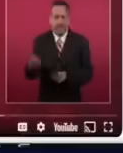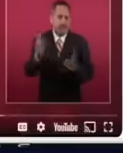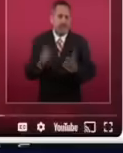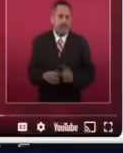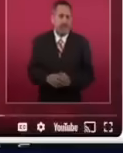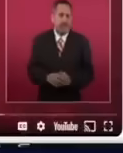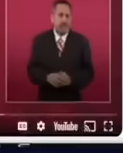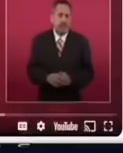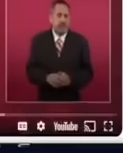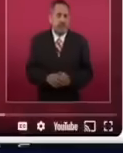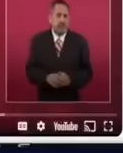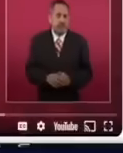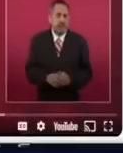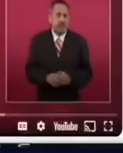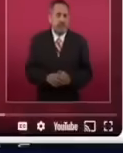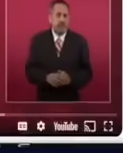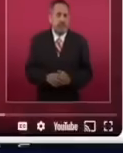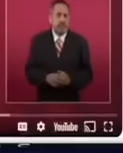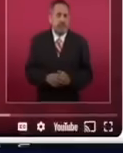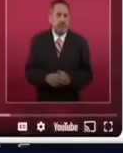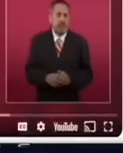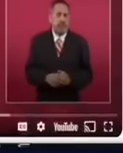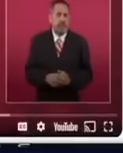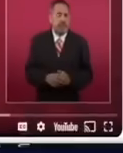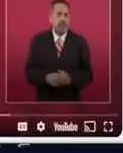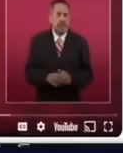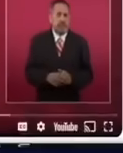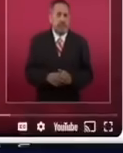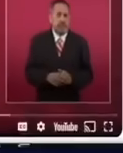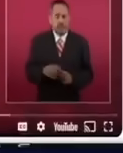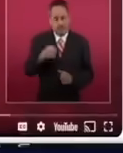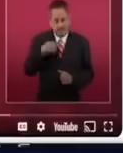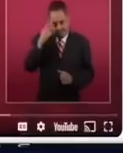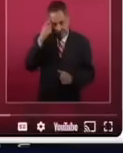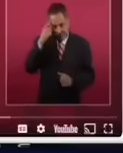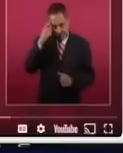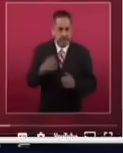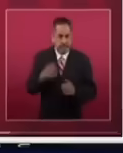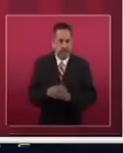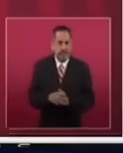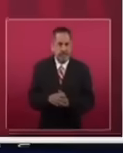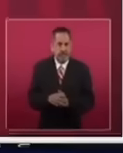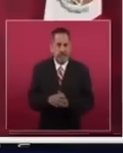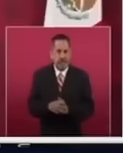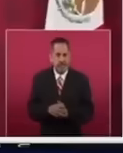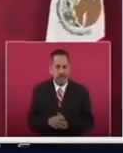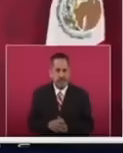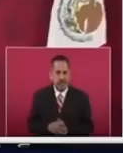pueblo yo me falta nada más